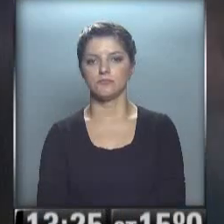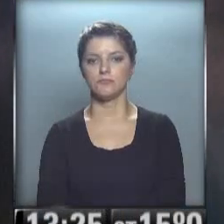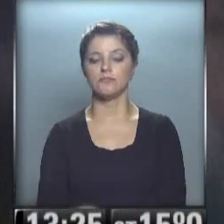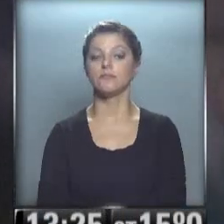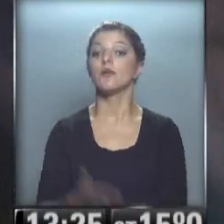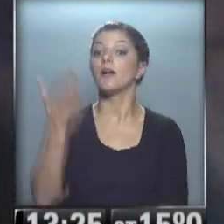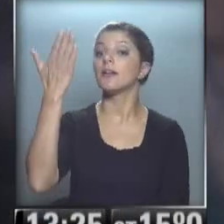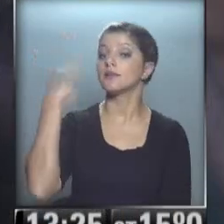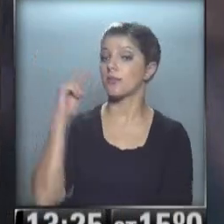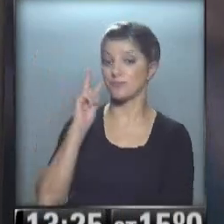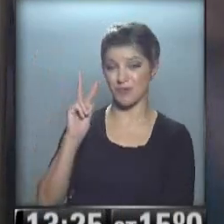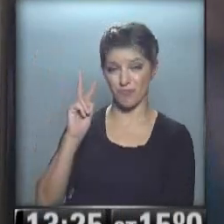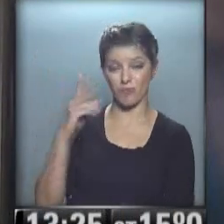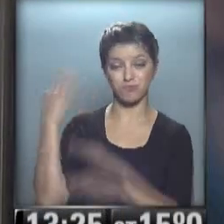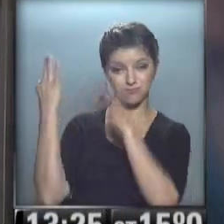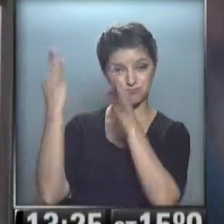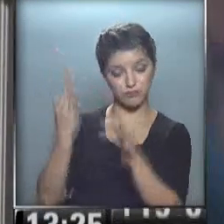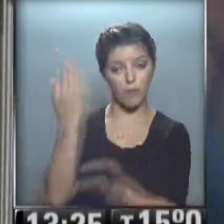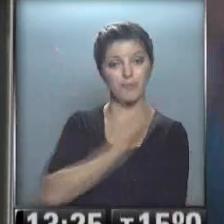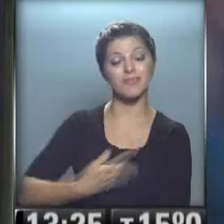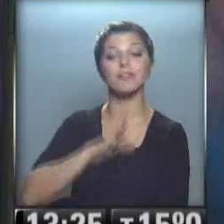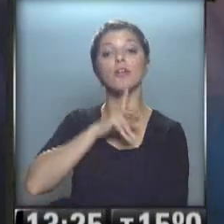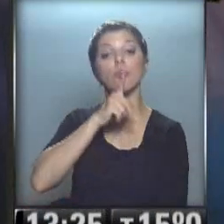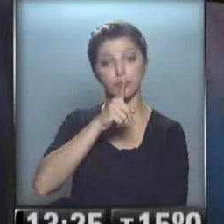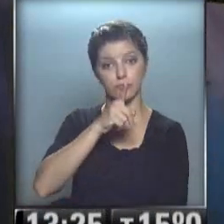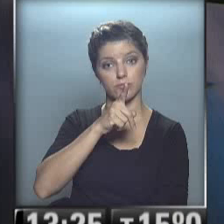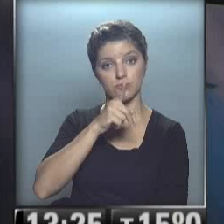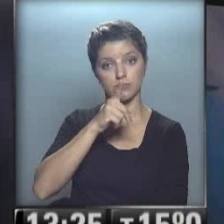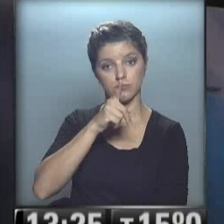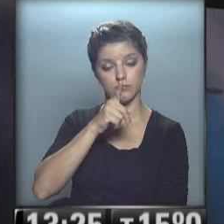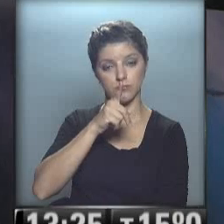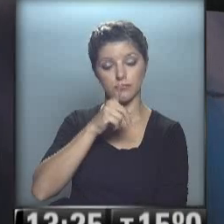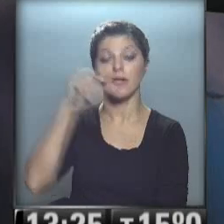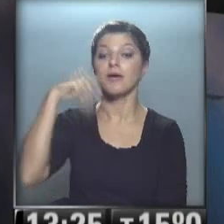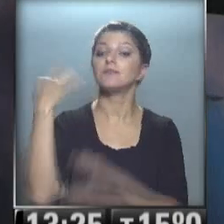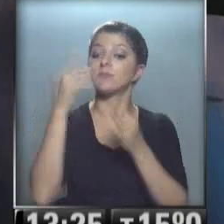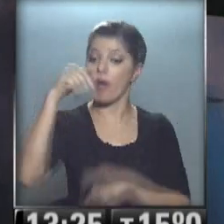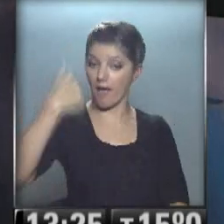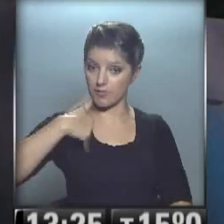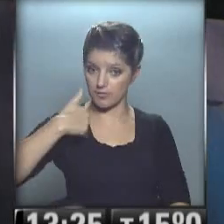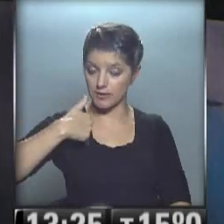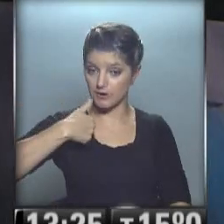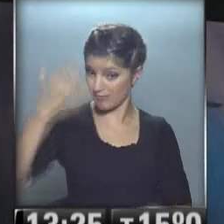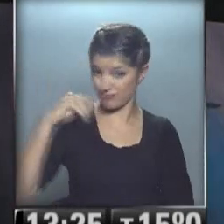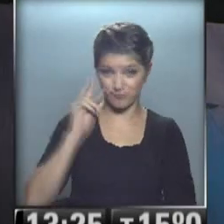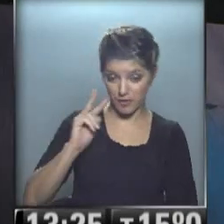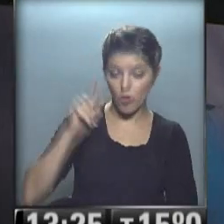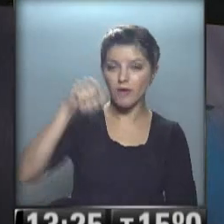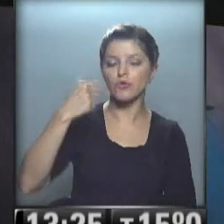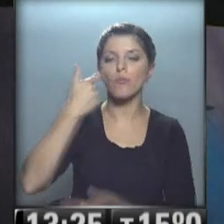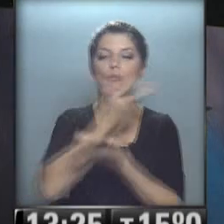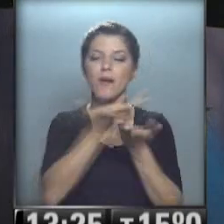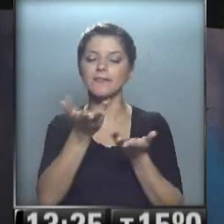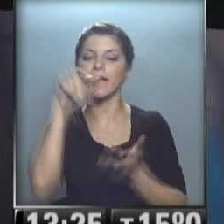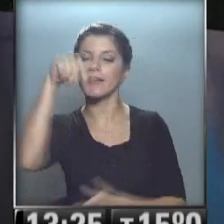acabamos de ver la llegada del presidente ruso Vladimir Putin a la Argentina lo que marca la intención de este